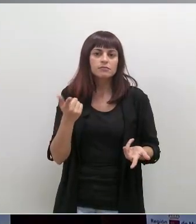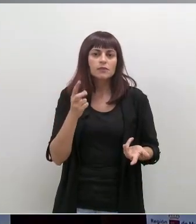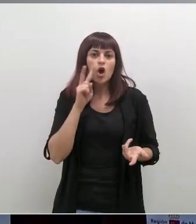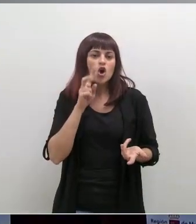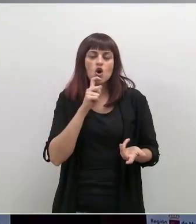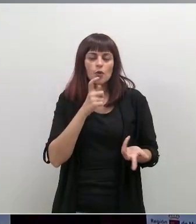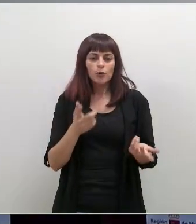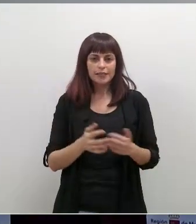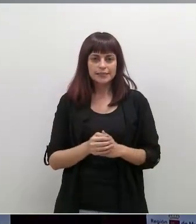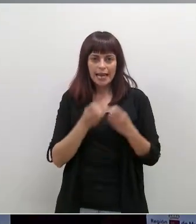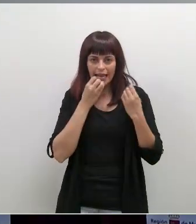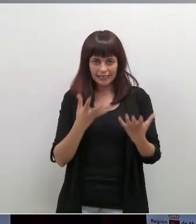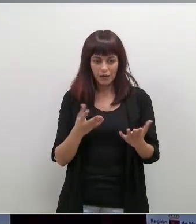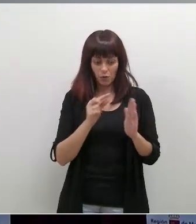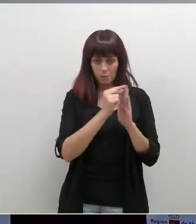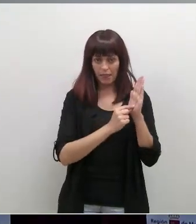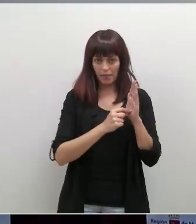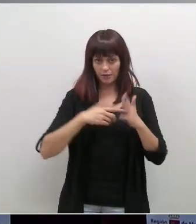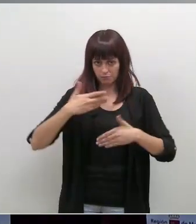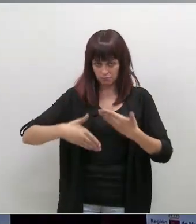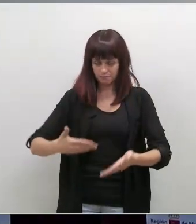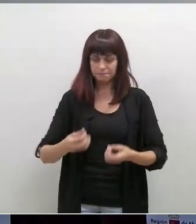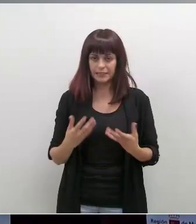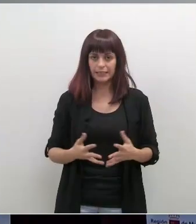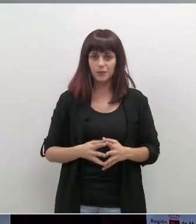estas medidas que se pusieron en marcha. Muchas gracias.